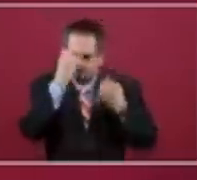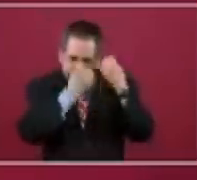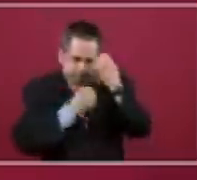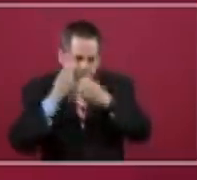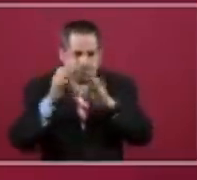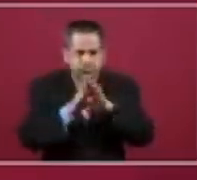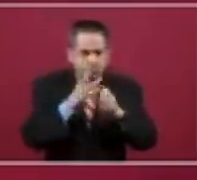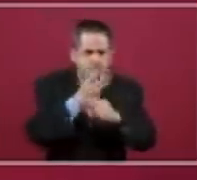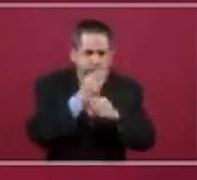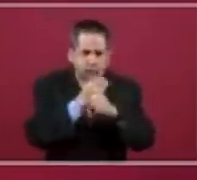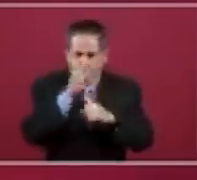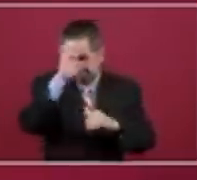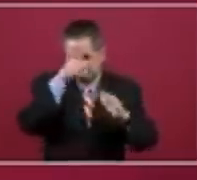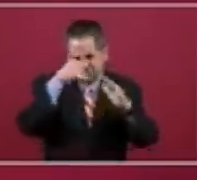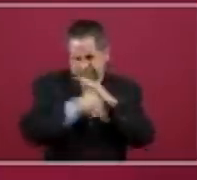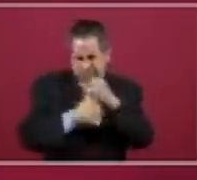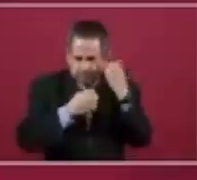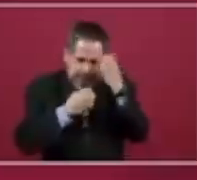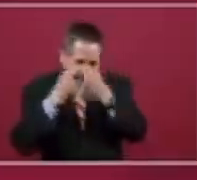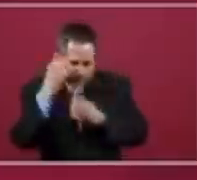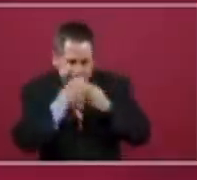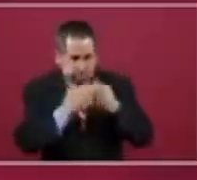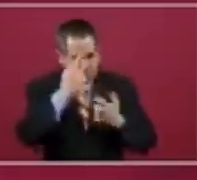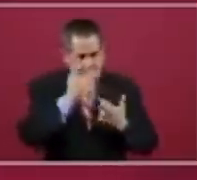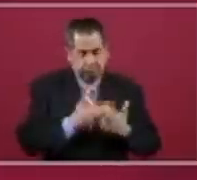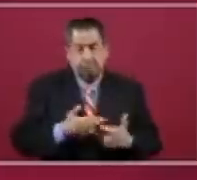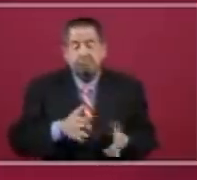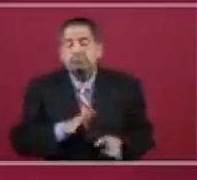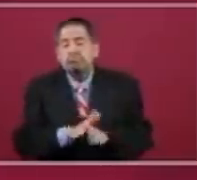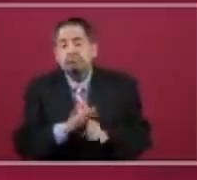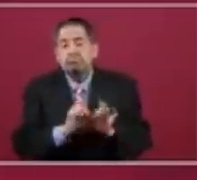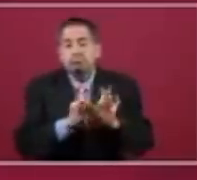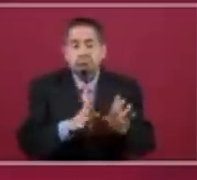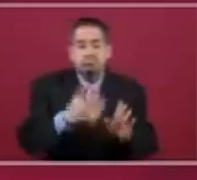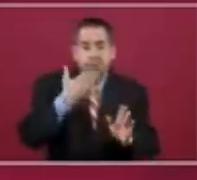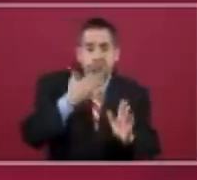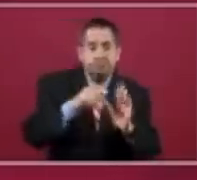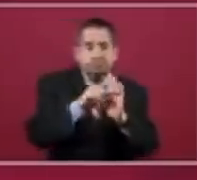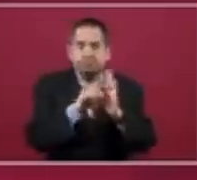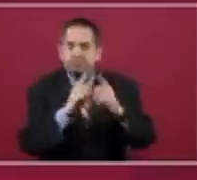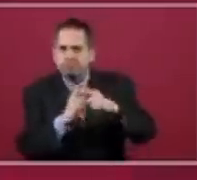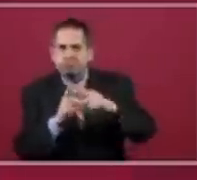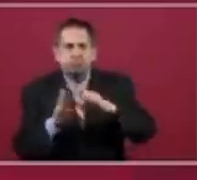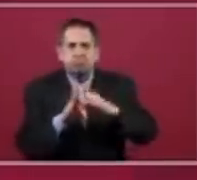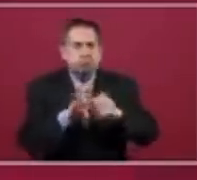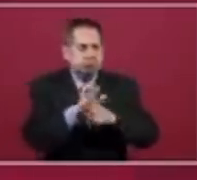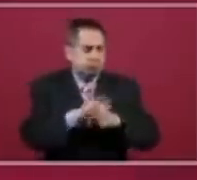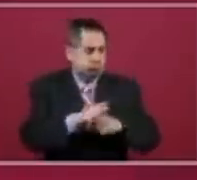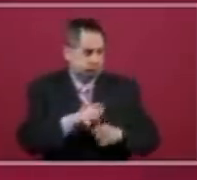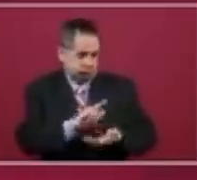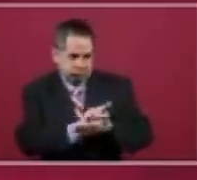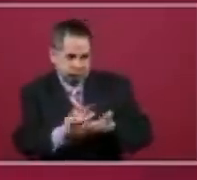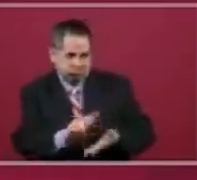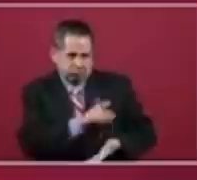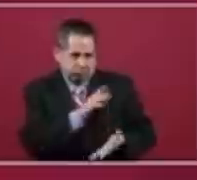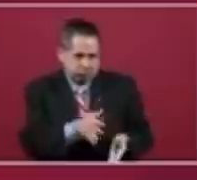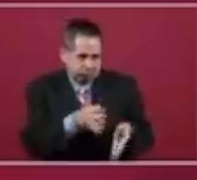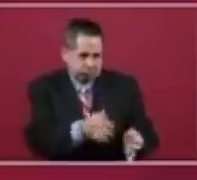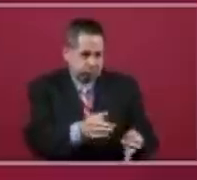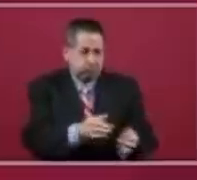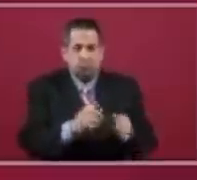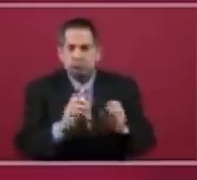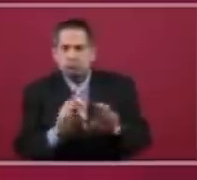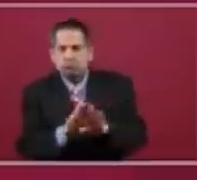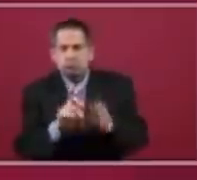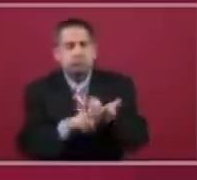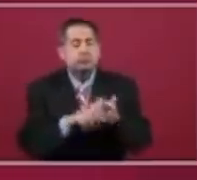y científico respecto a potenciales efectos en la cantidad, como lo decía la directora, y calidad del agua en la central termoeléctrica